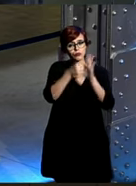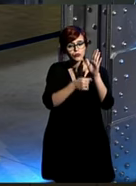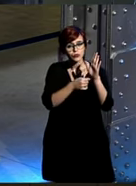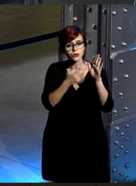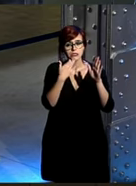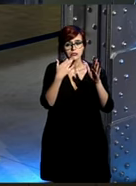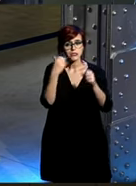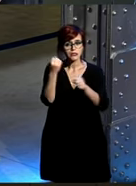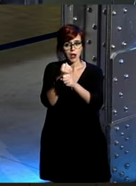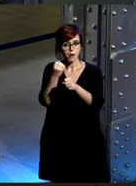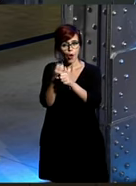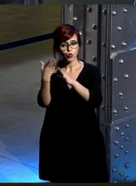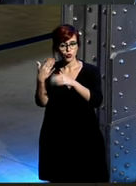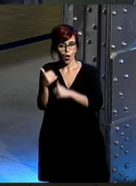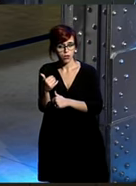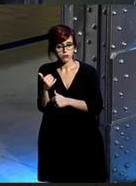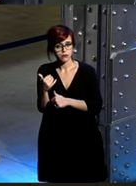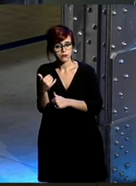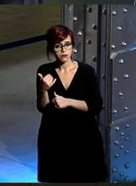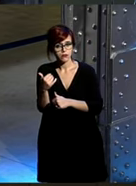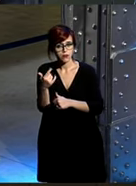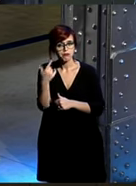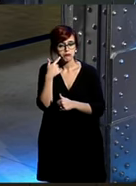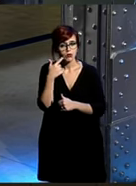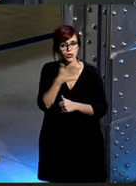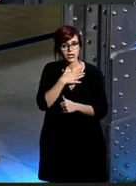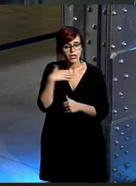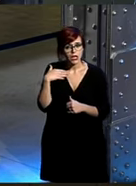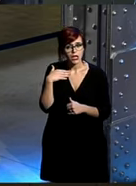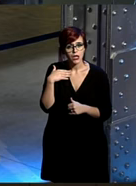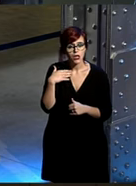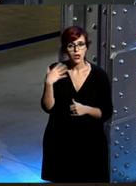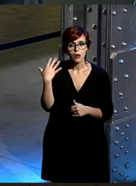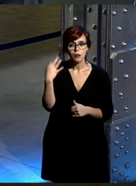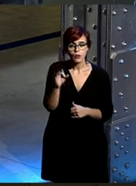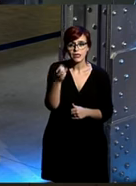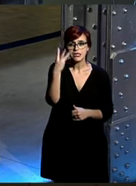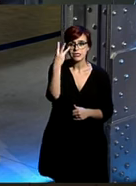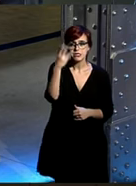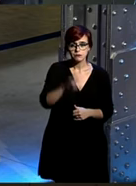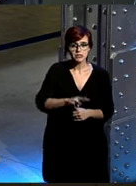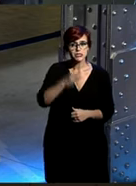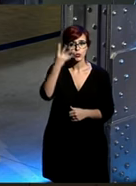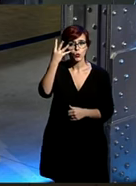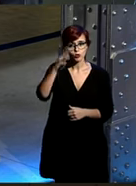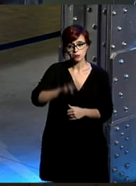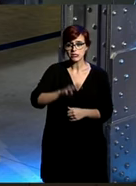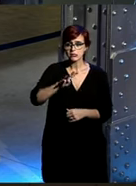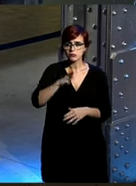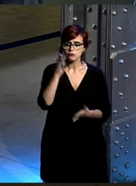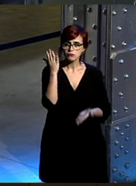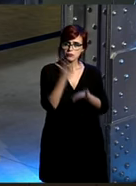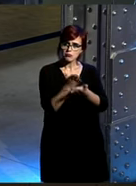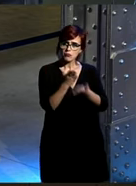no tiene empleo, ¿vale?, y que está dispuesto a invertir pues 3-4 meses de forma muy intensiva